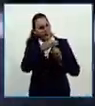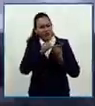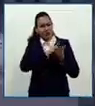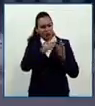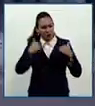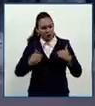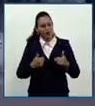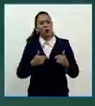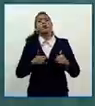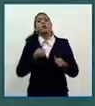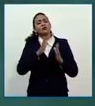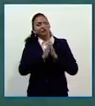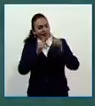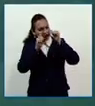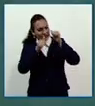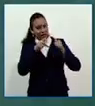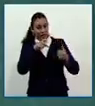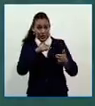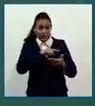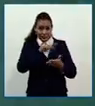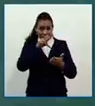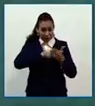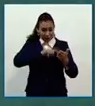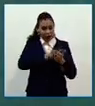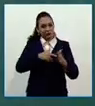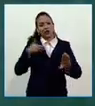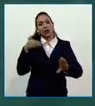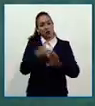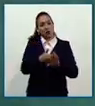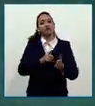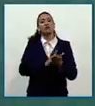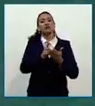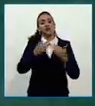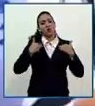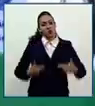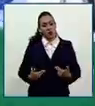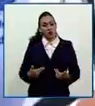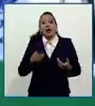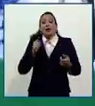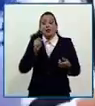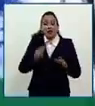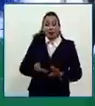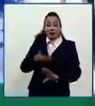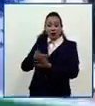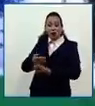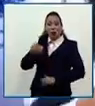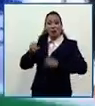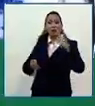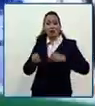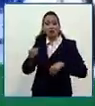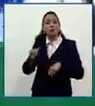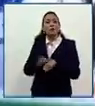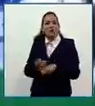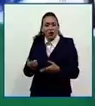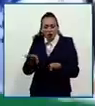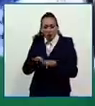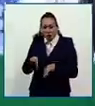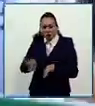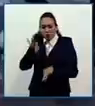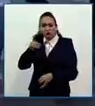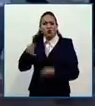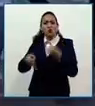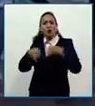traerá esta reforma, sobre todo a la independencia y a la carrera judicial por la votación de personas